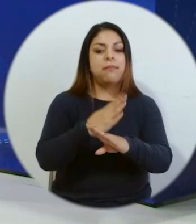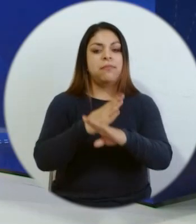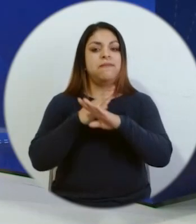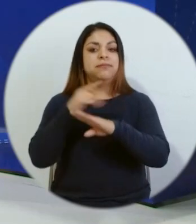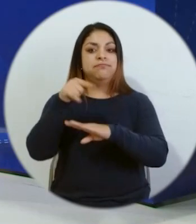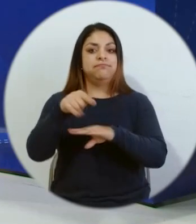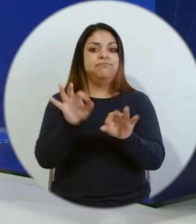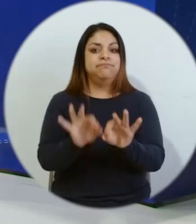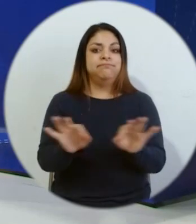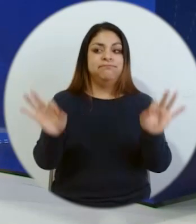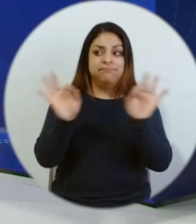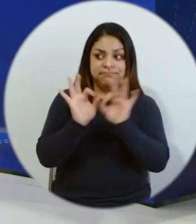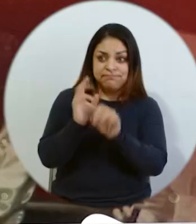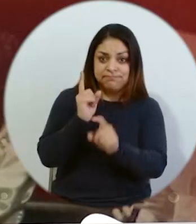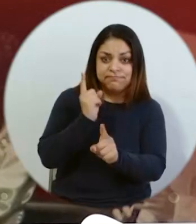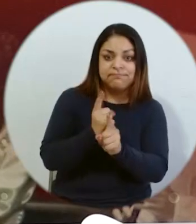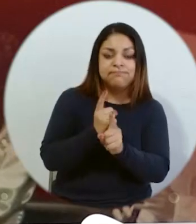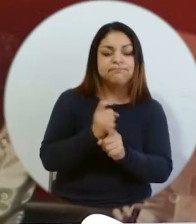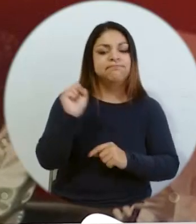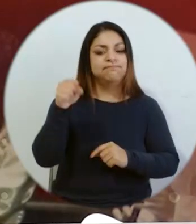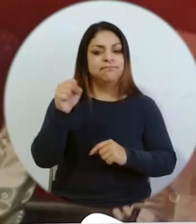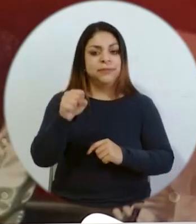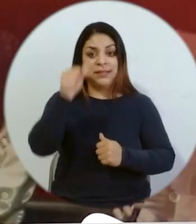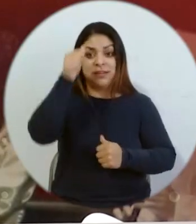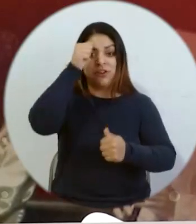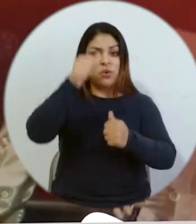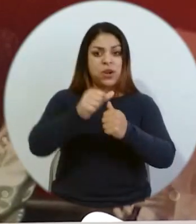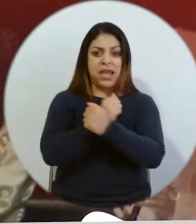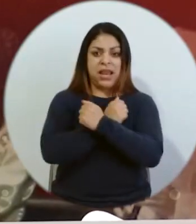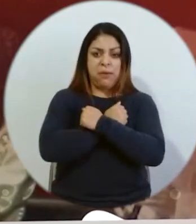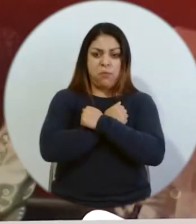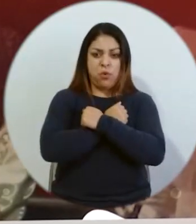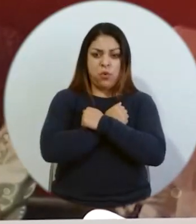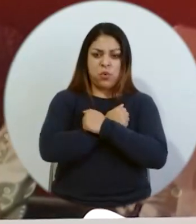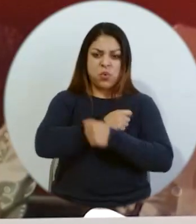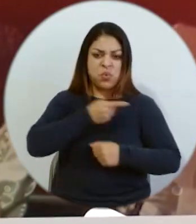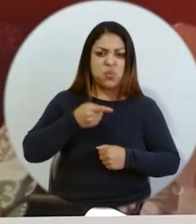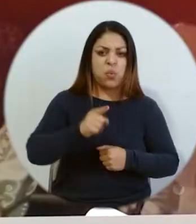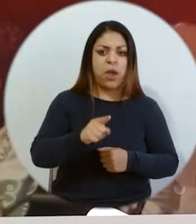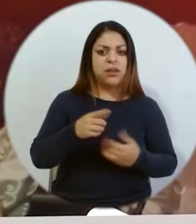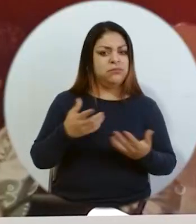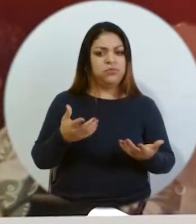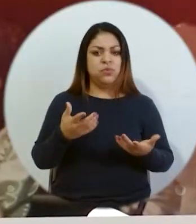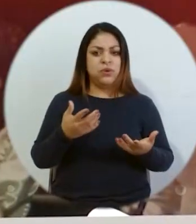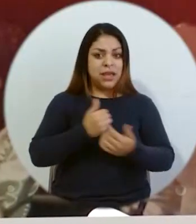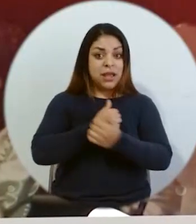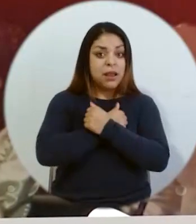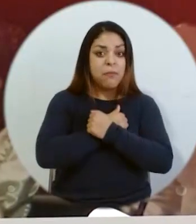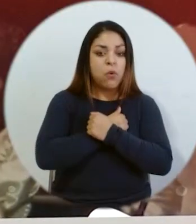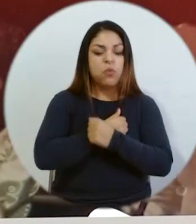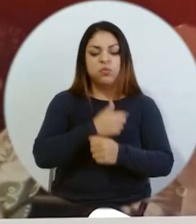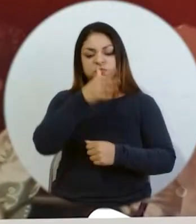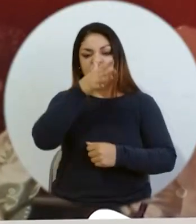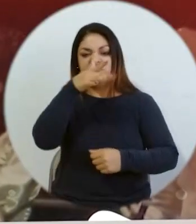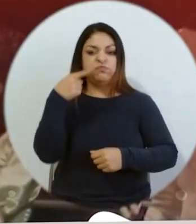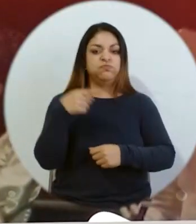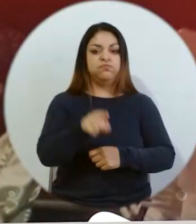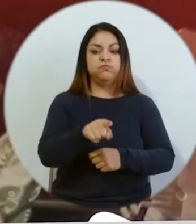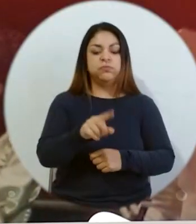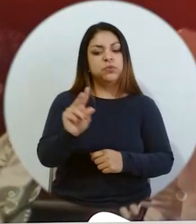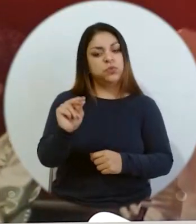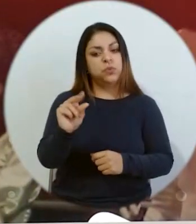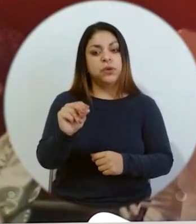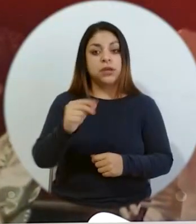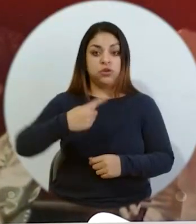sí. Recordar que el amor no duele, el amor no humilla. Ser padre y